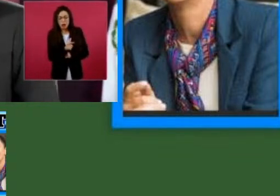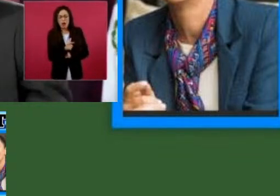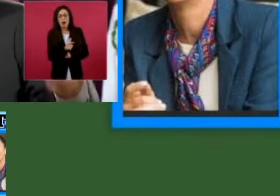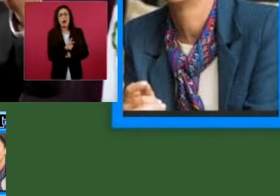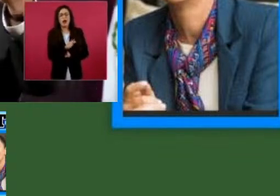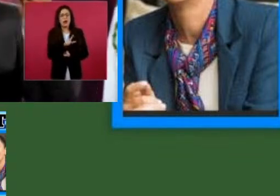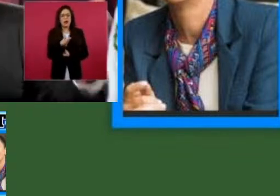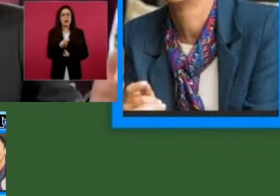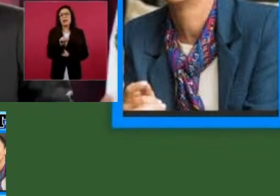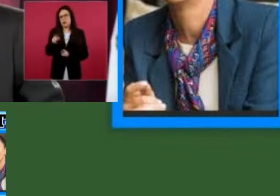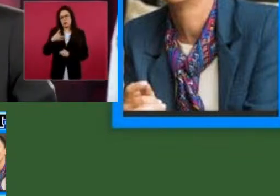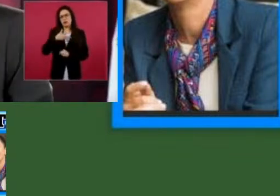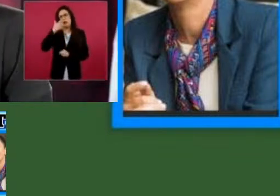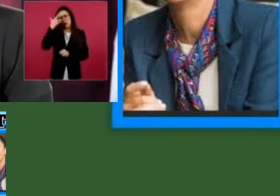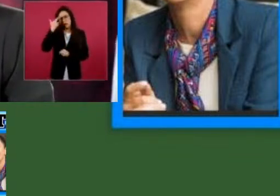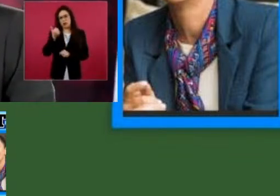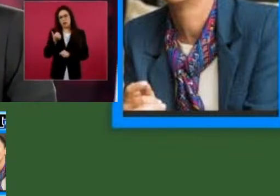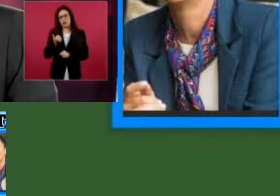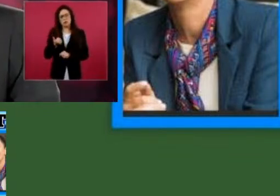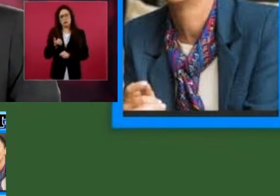Ese comportamiento